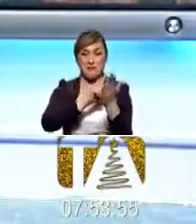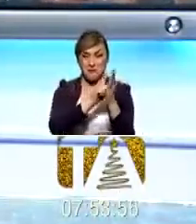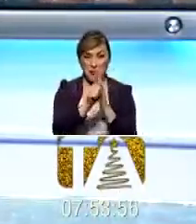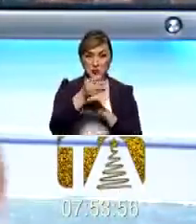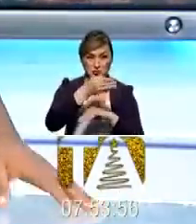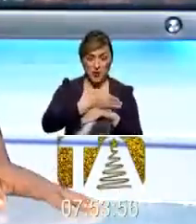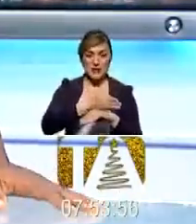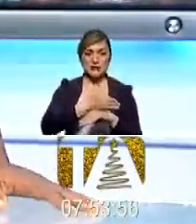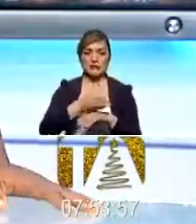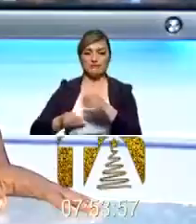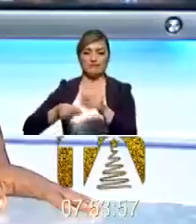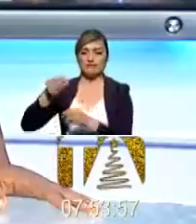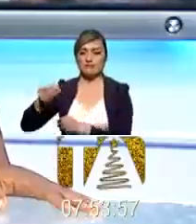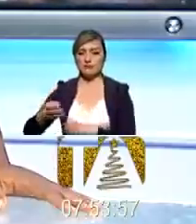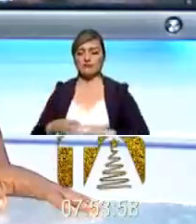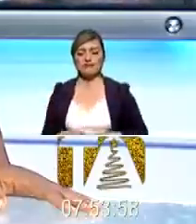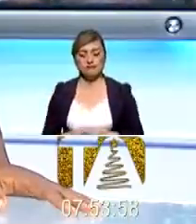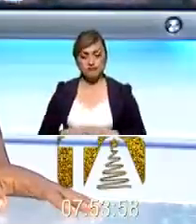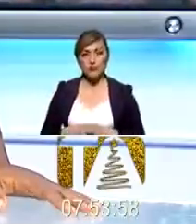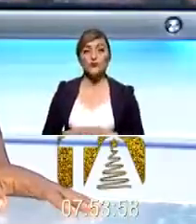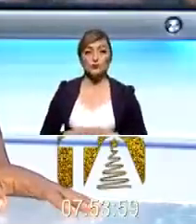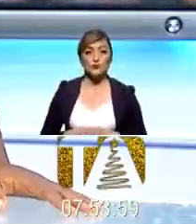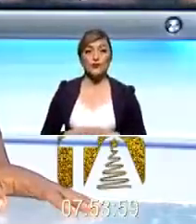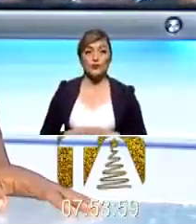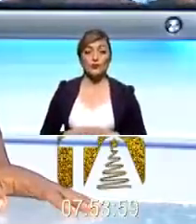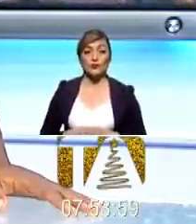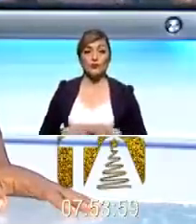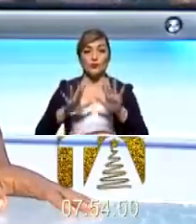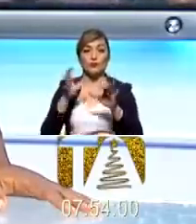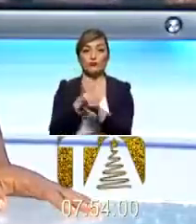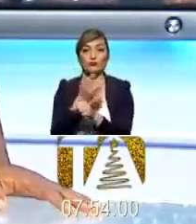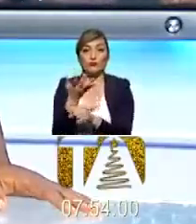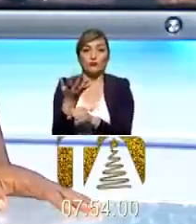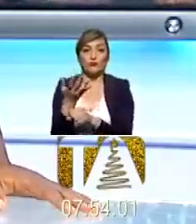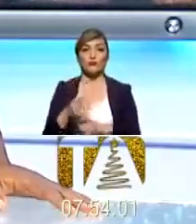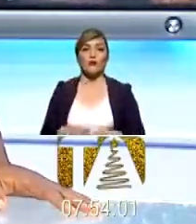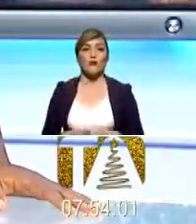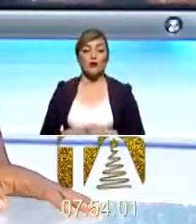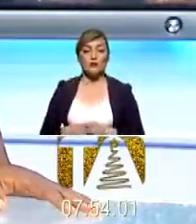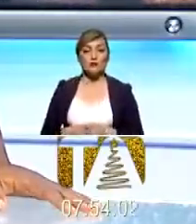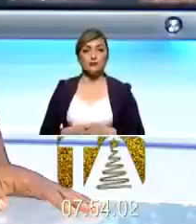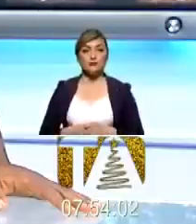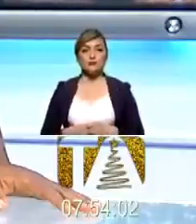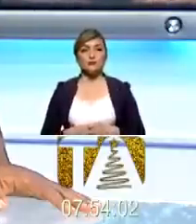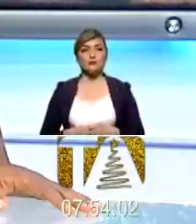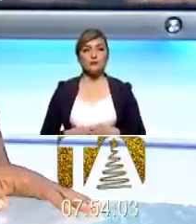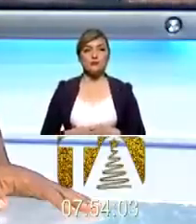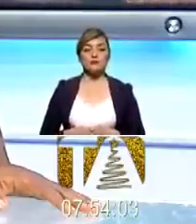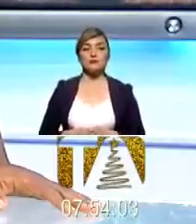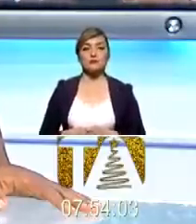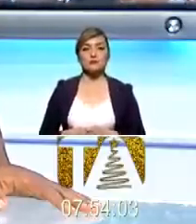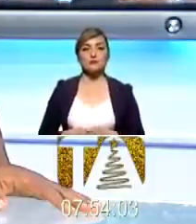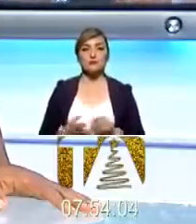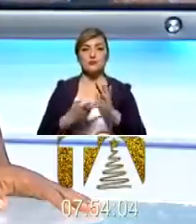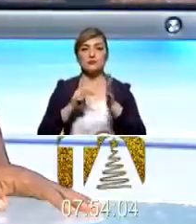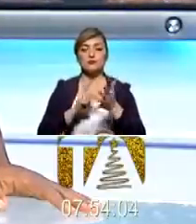depositado para las cenas de Navidad y fin de año, luego de conocer que habrá toque de queda en estas fechas. El sector cree que estas nuevas medidas trastoca